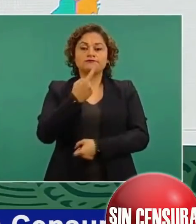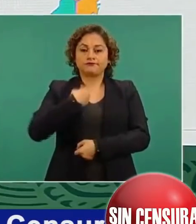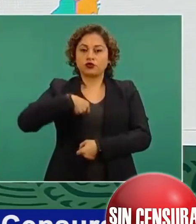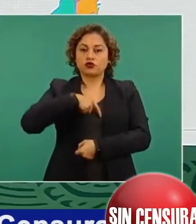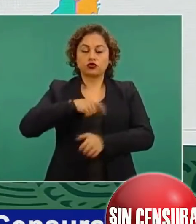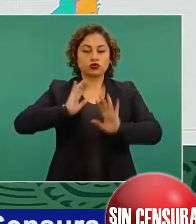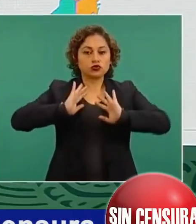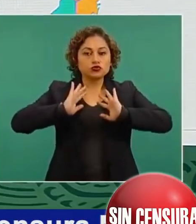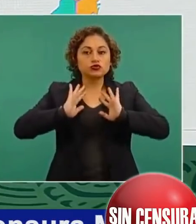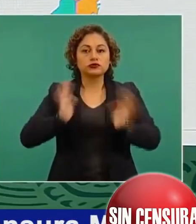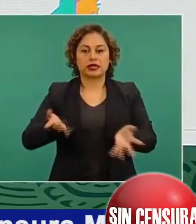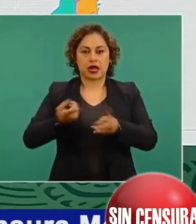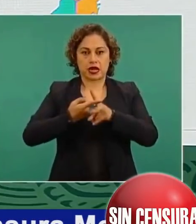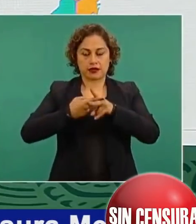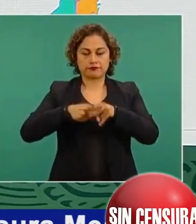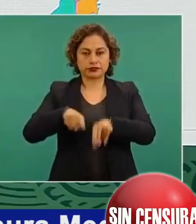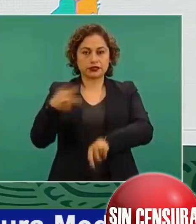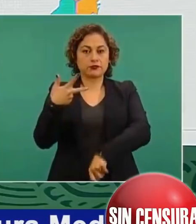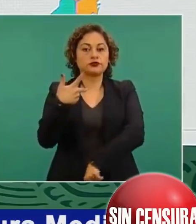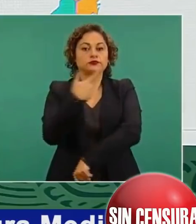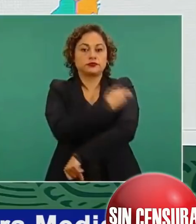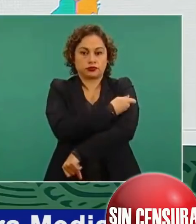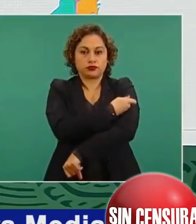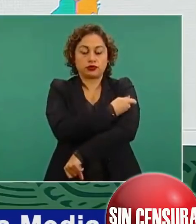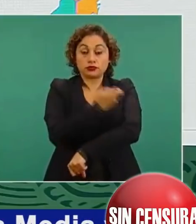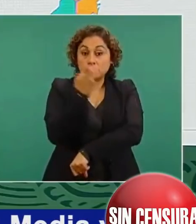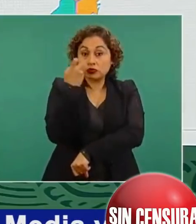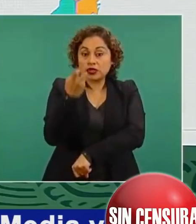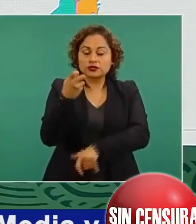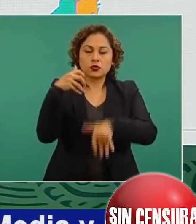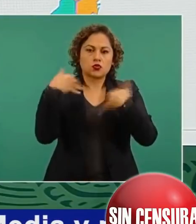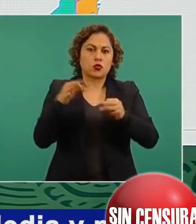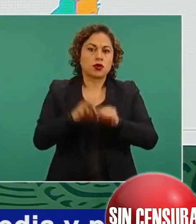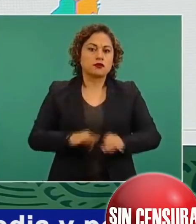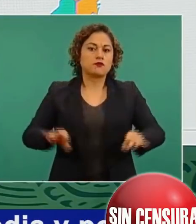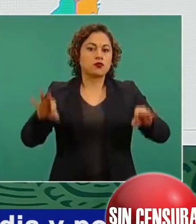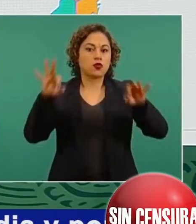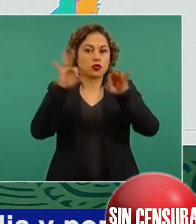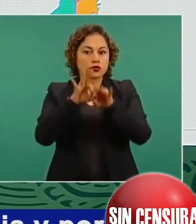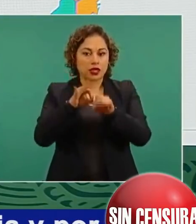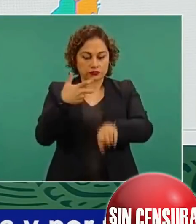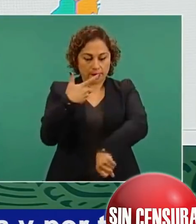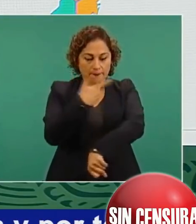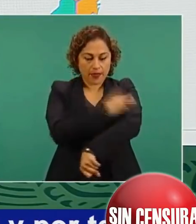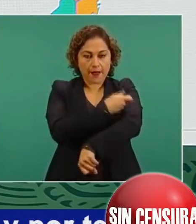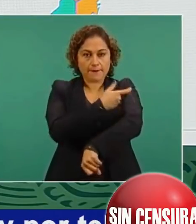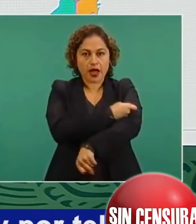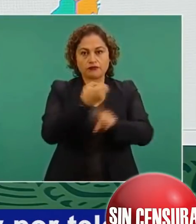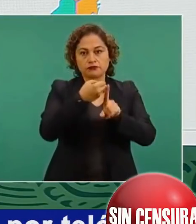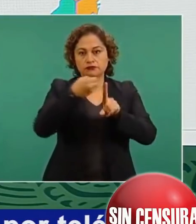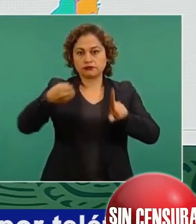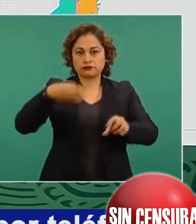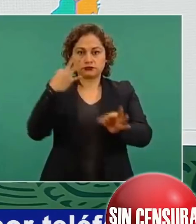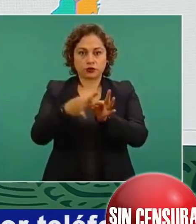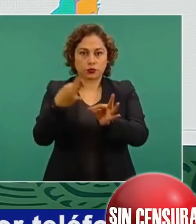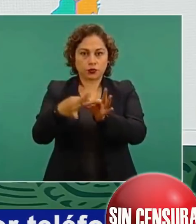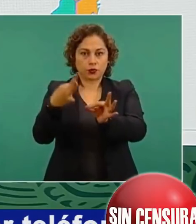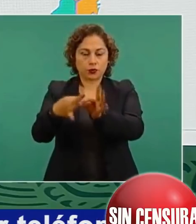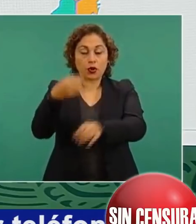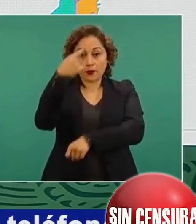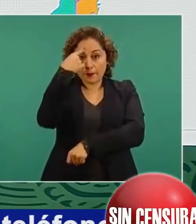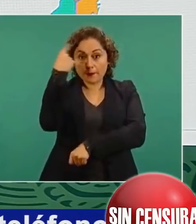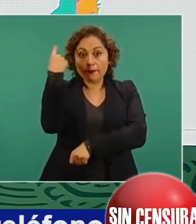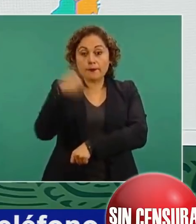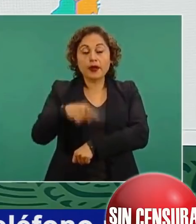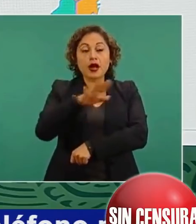ya la vacunación y va a ser muy importante que esa vacunación se haga en forma ordenada, en forma muy